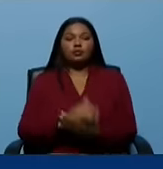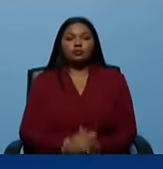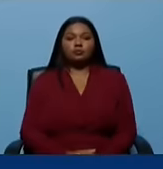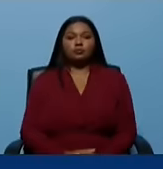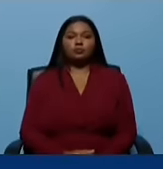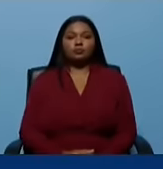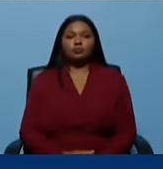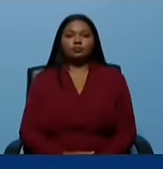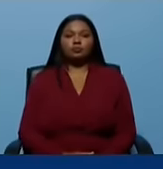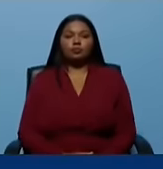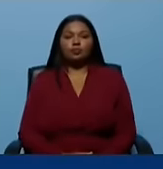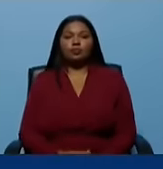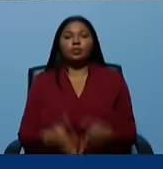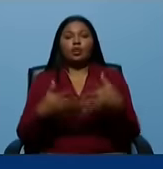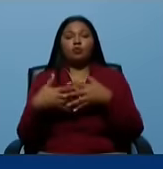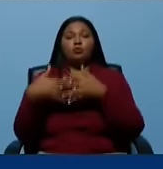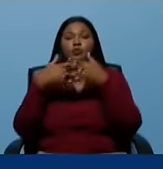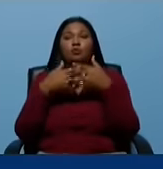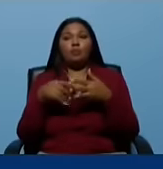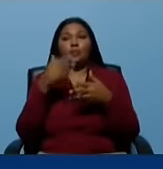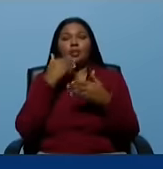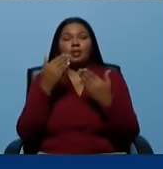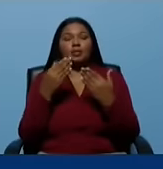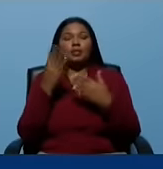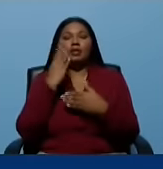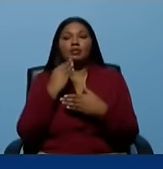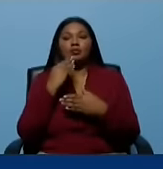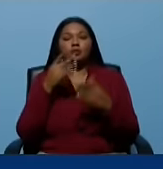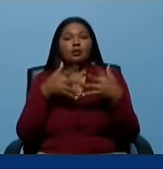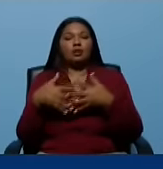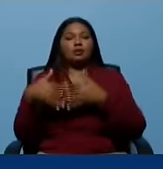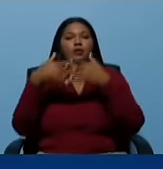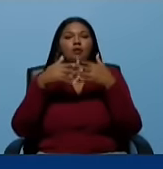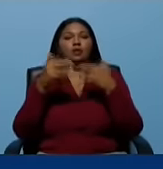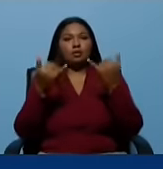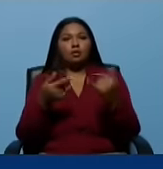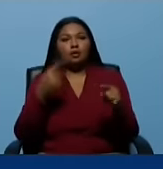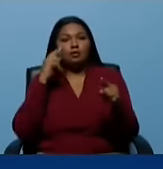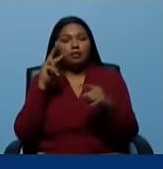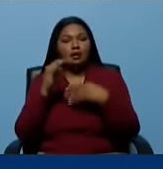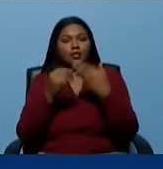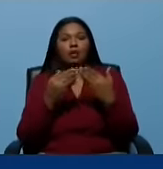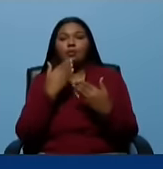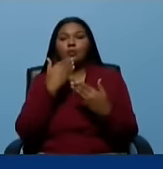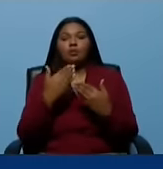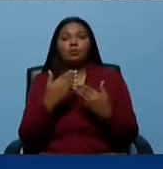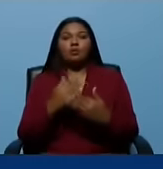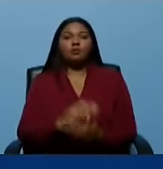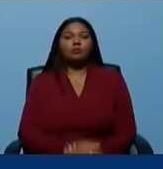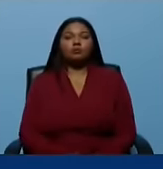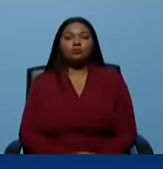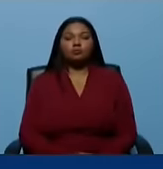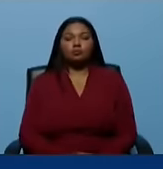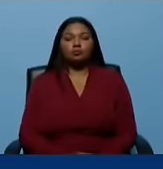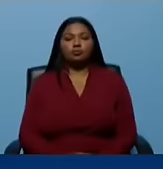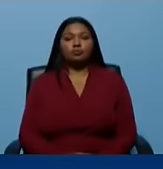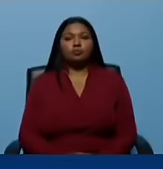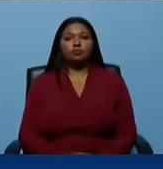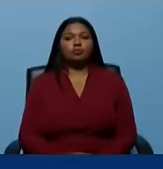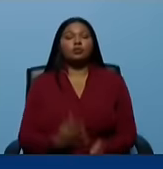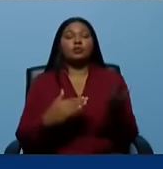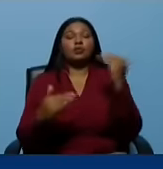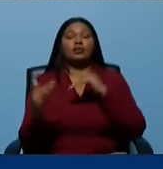solicita a una persona en extradición para que se presente ante la justicia estadounidense esta esta esta solicitud de introducción está incluso por